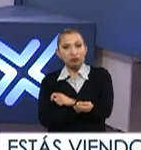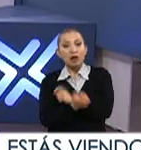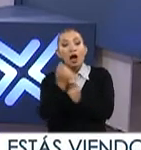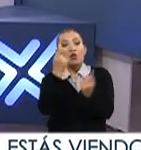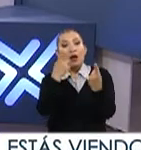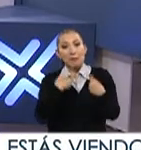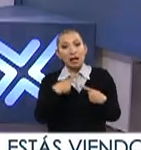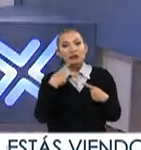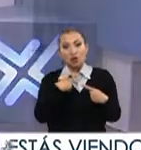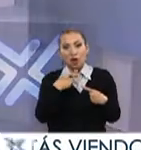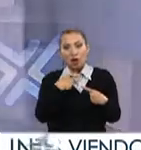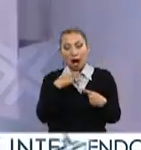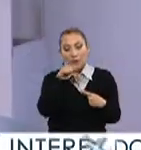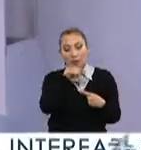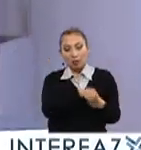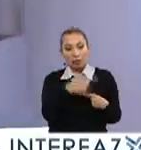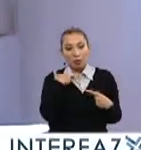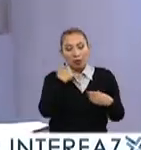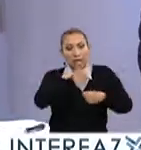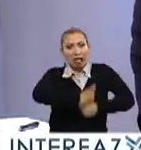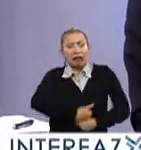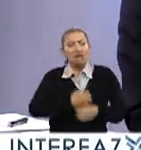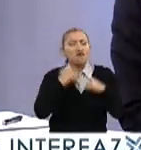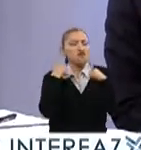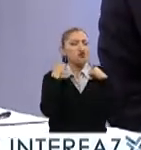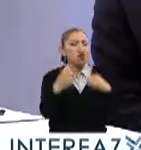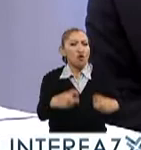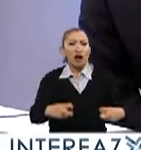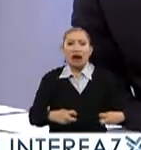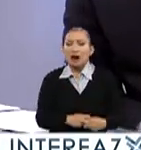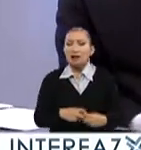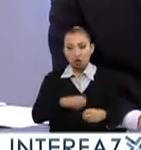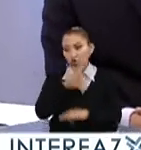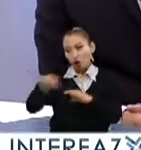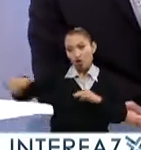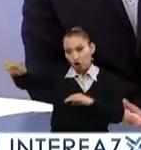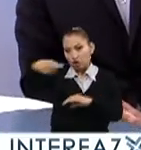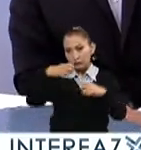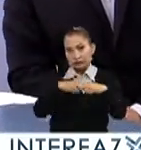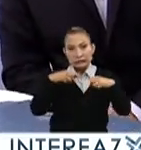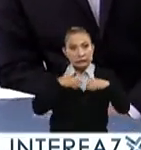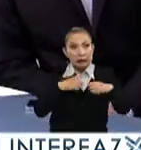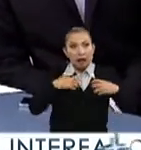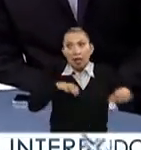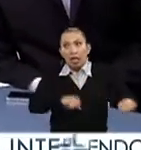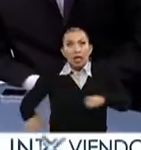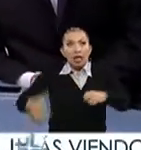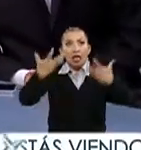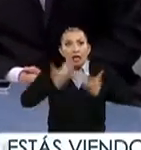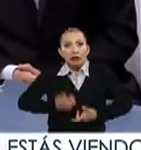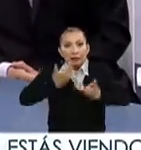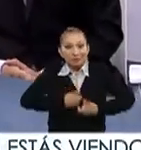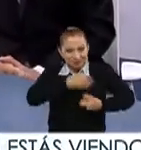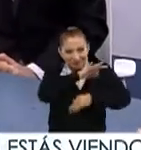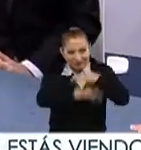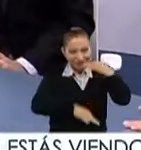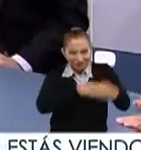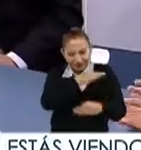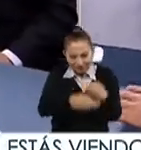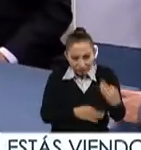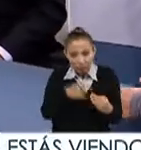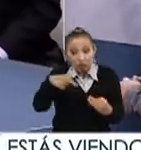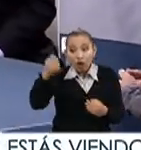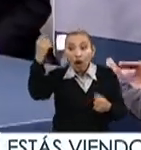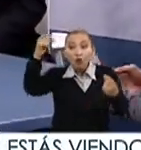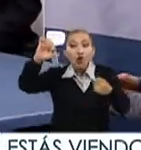Hay personas que pasaron por momentos de estrés tan fuertes, todos pasamos por momentos de estrés en el sismo, todos los que lo vivimos,